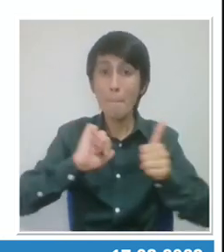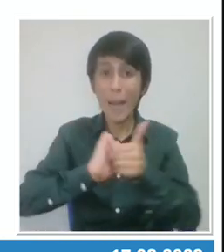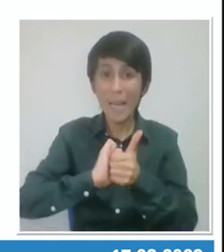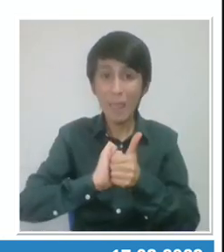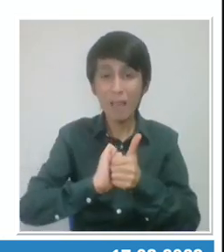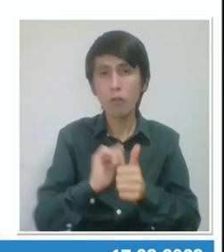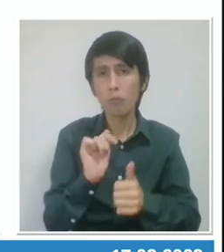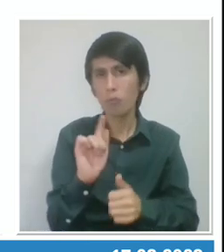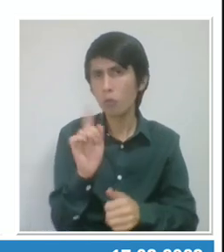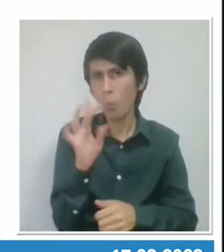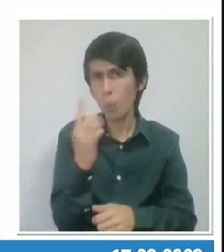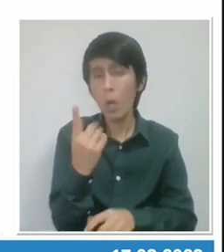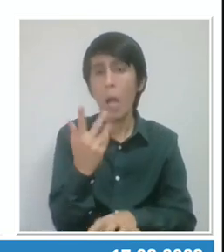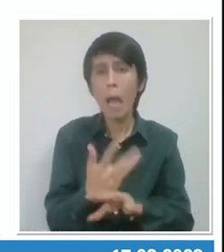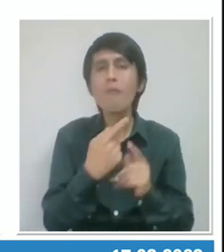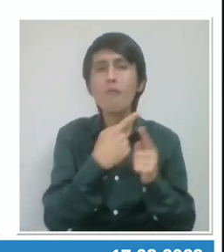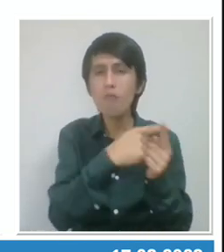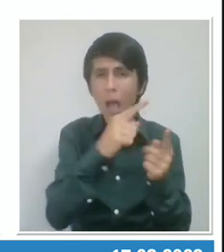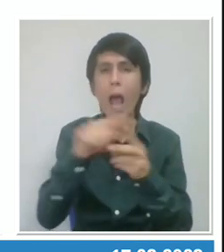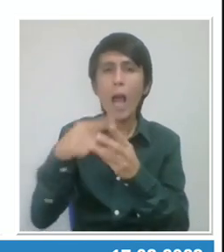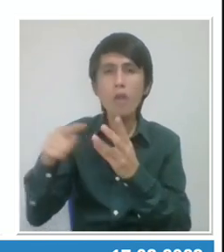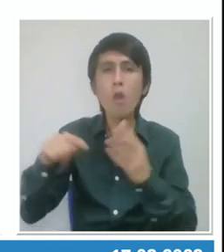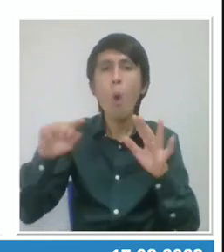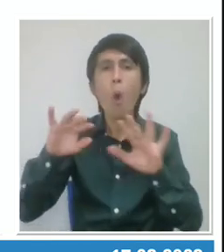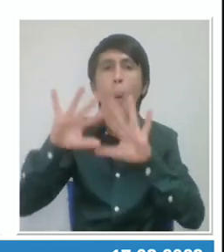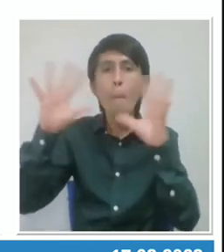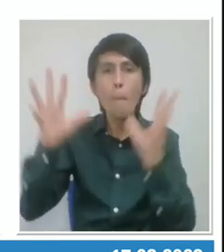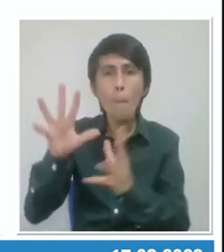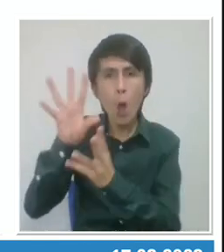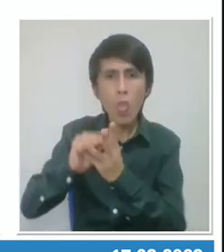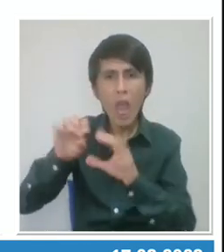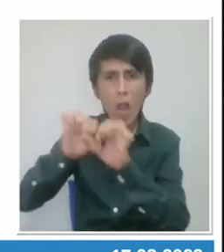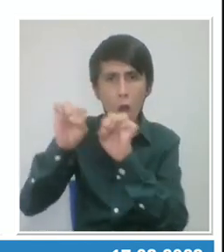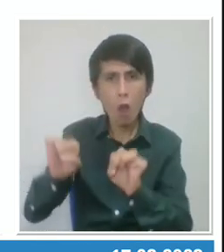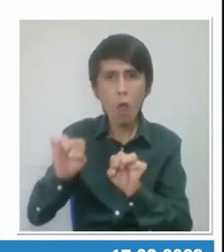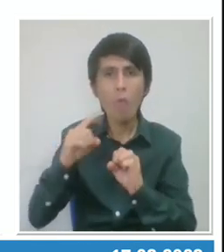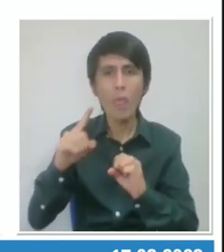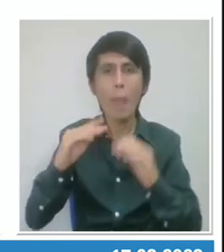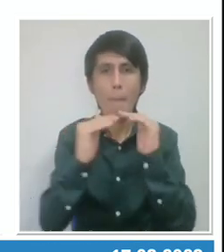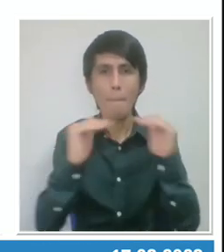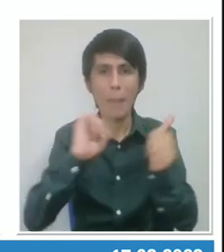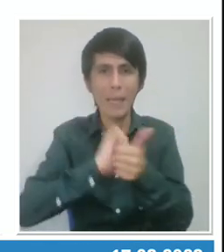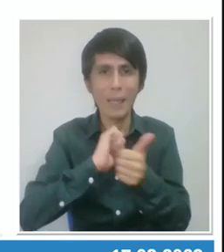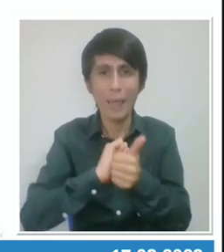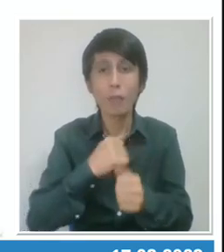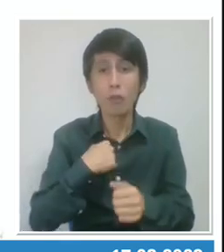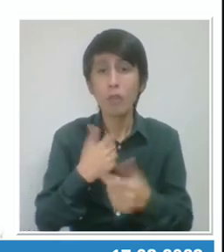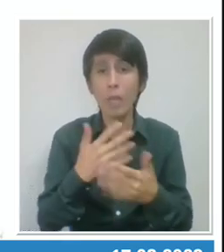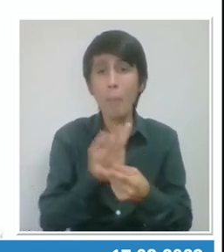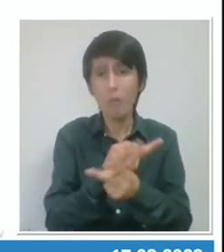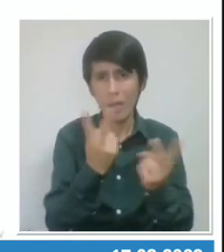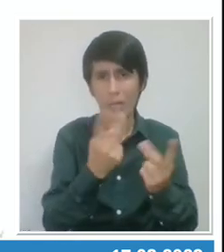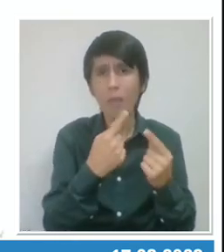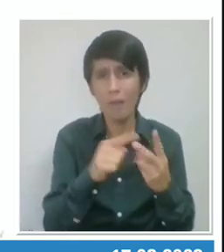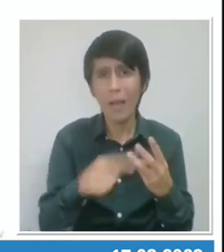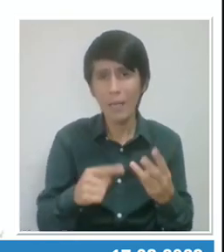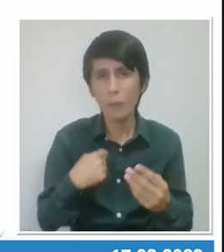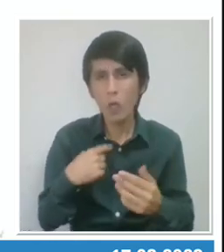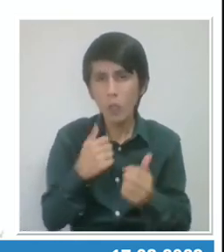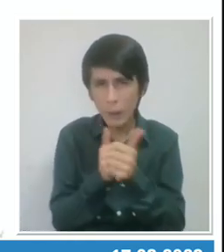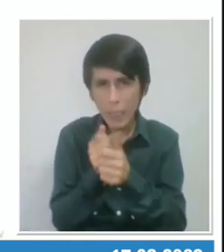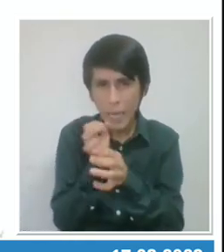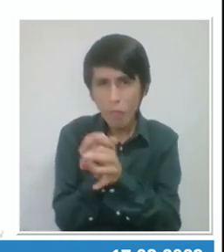varias publicaciones en ese sentido porque he ido siguiendo la paridad desde el 2007, ¿no?, que se